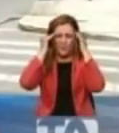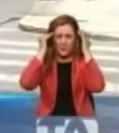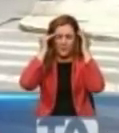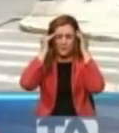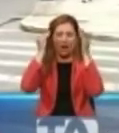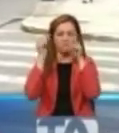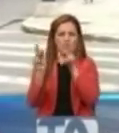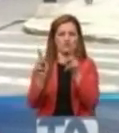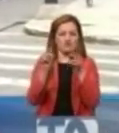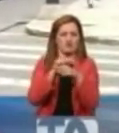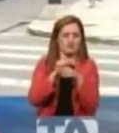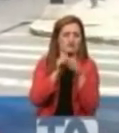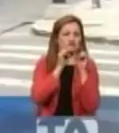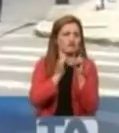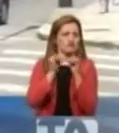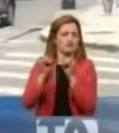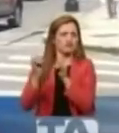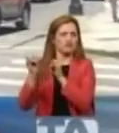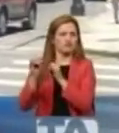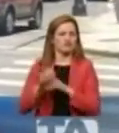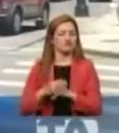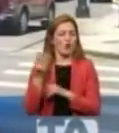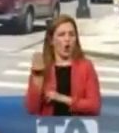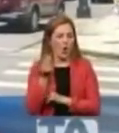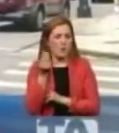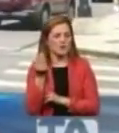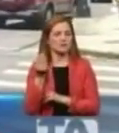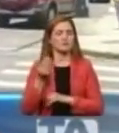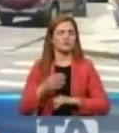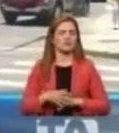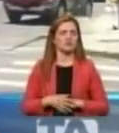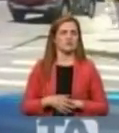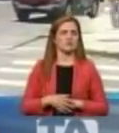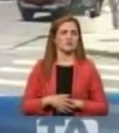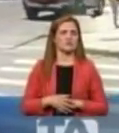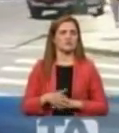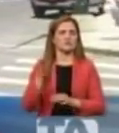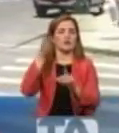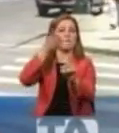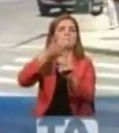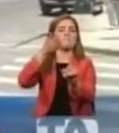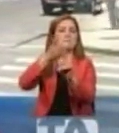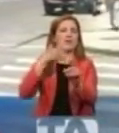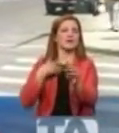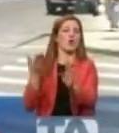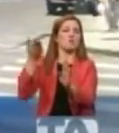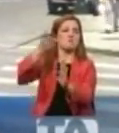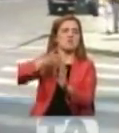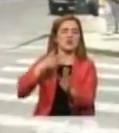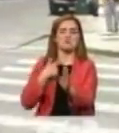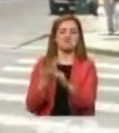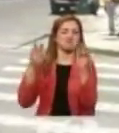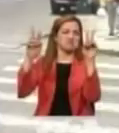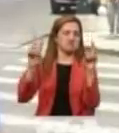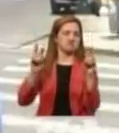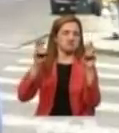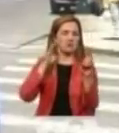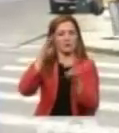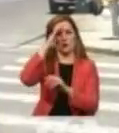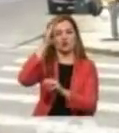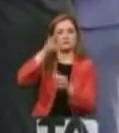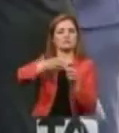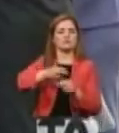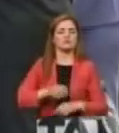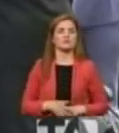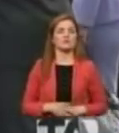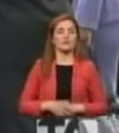en la preparación de cada uno de los jóvenes que aspiran a formar filas en la Policía